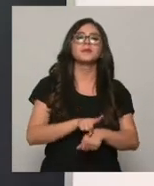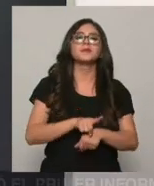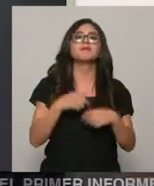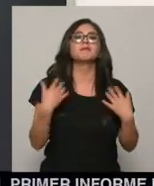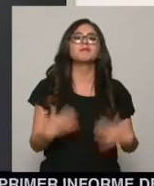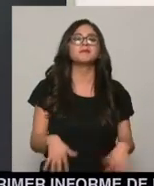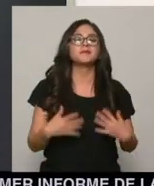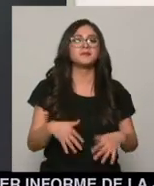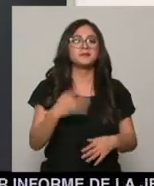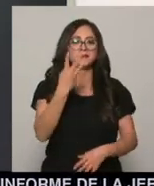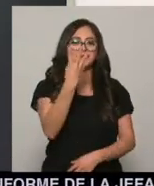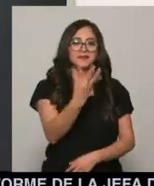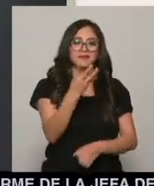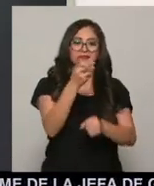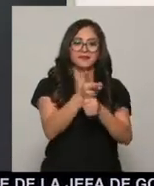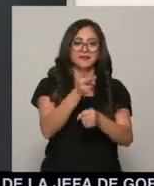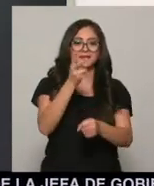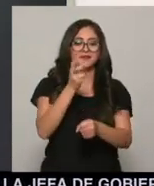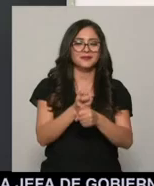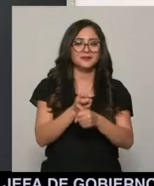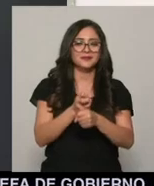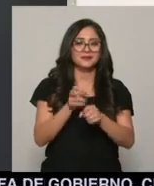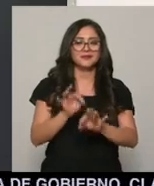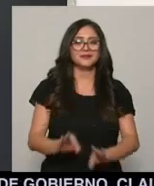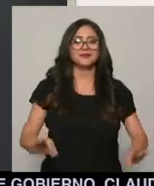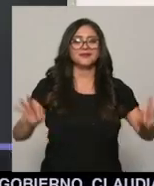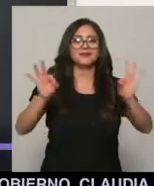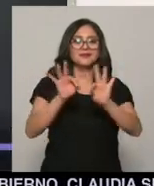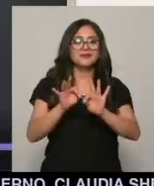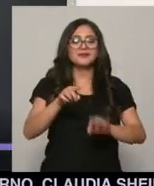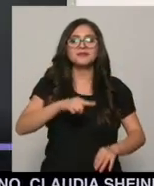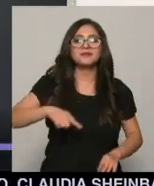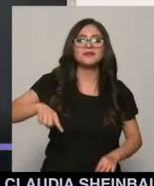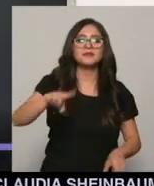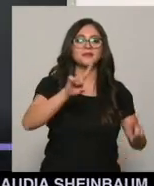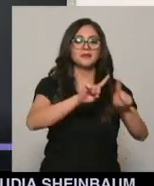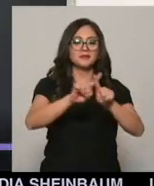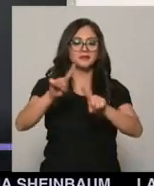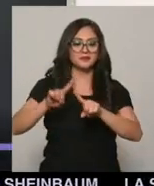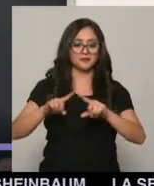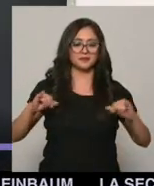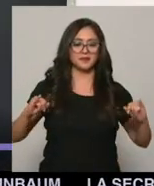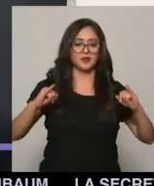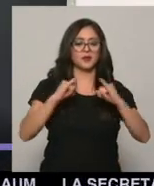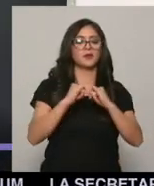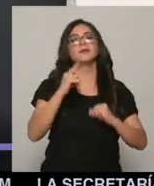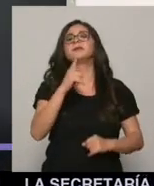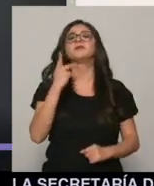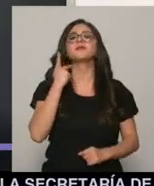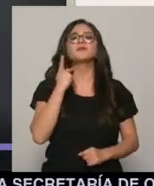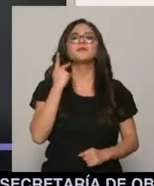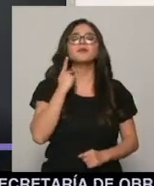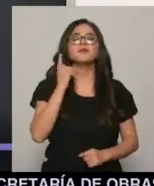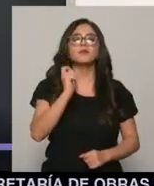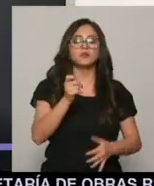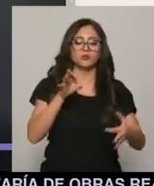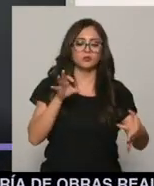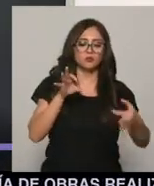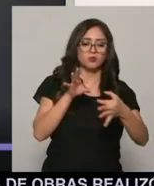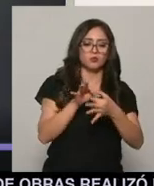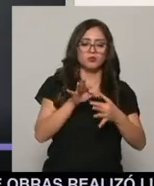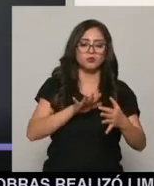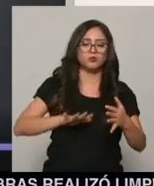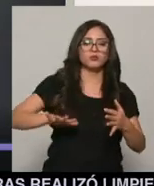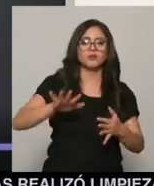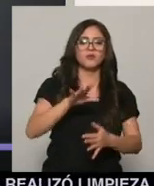que tenemos a 4 invitados esenciales en cuyas instituciones políticas descansa finalmente la vida democrática de nuestra